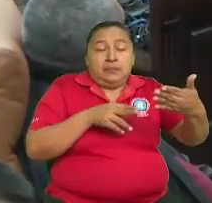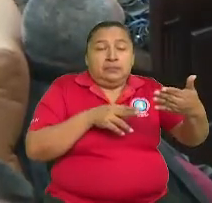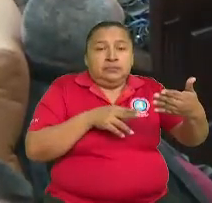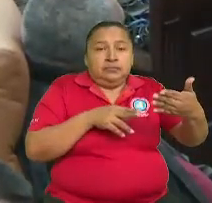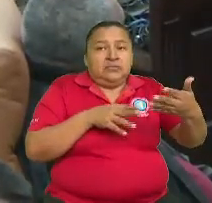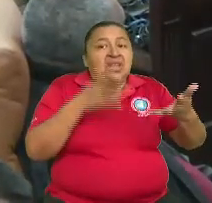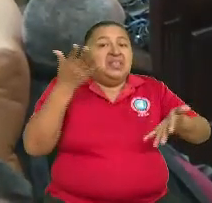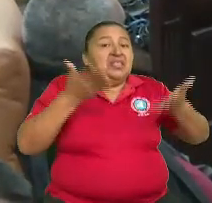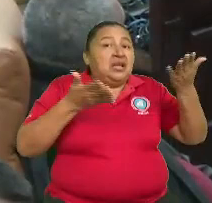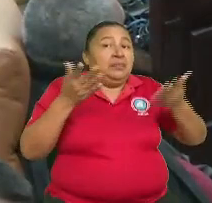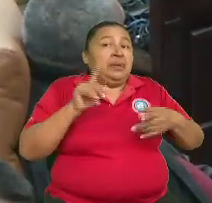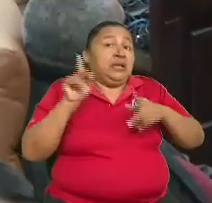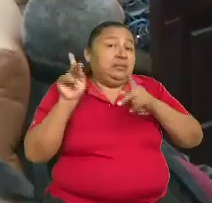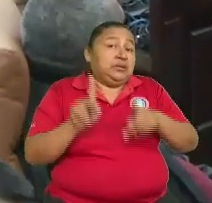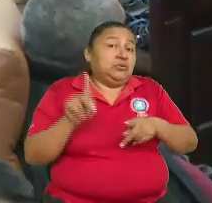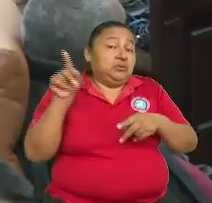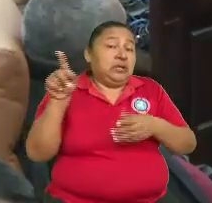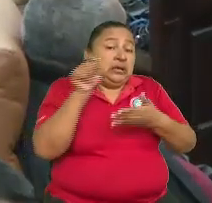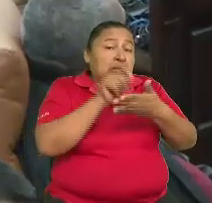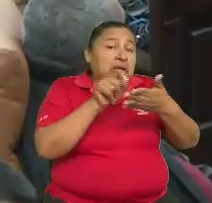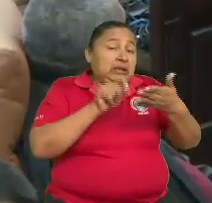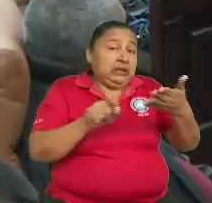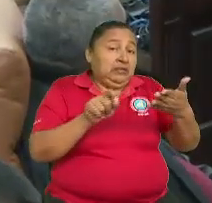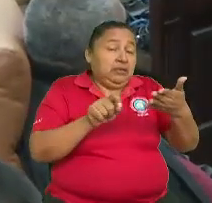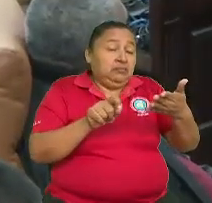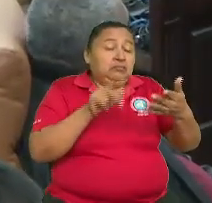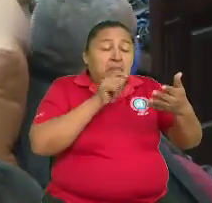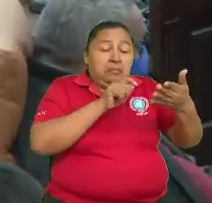Parece ser que el que les prepara el discurso